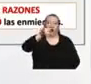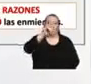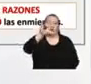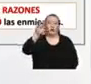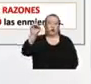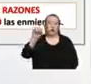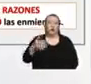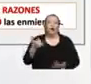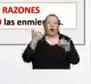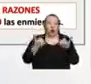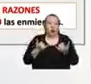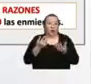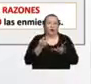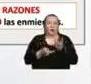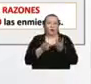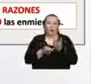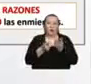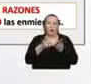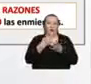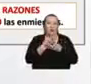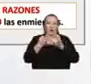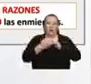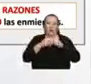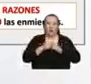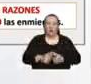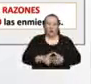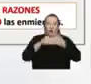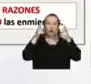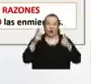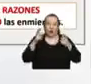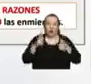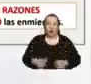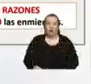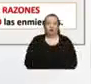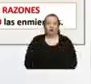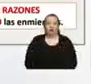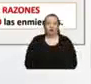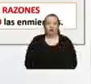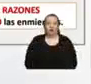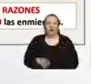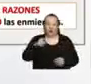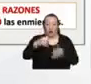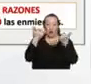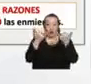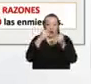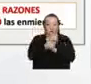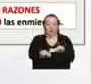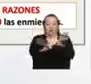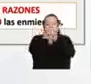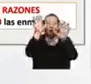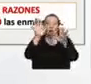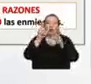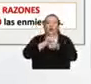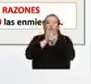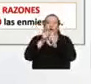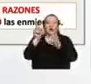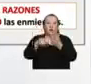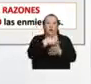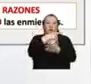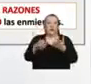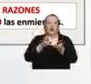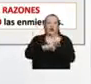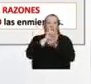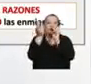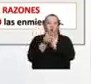nuevamente de que no está clara la constitución para no actuar está claro pero inclusive estar más claras y de lograr en la reforma derogar